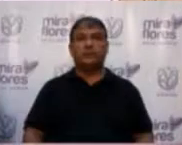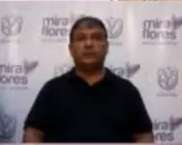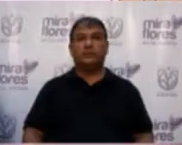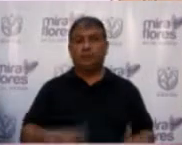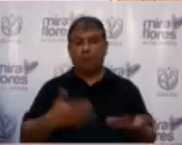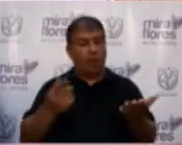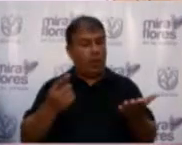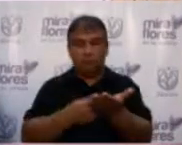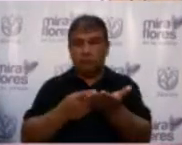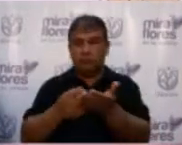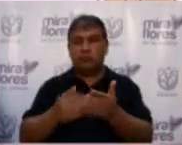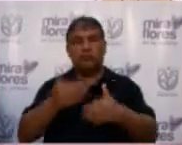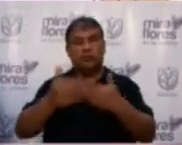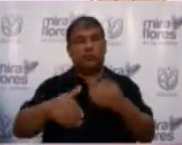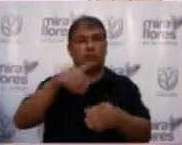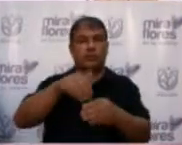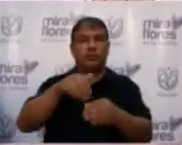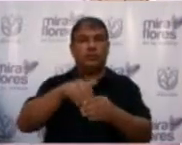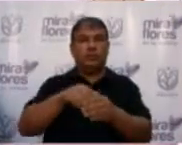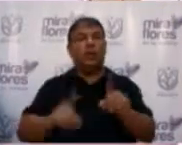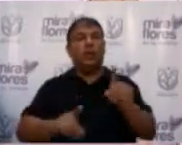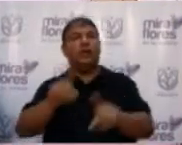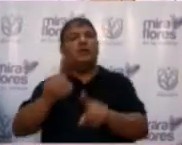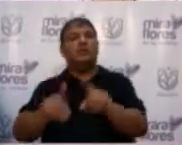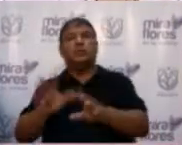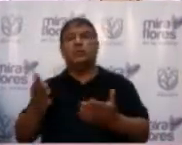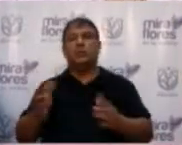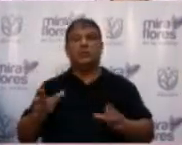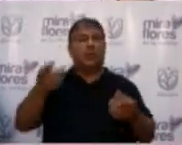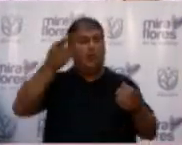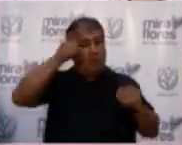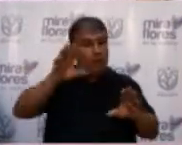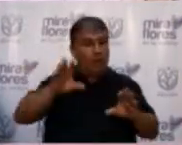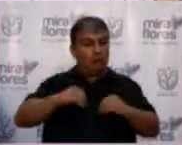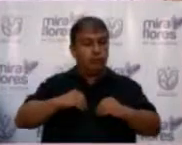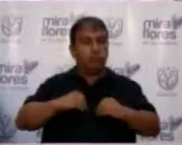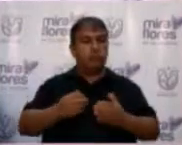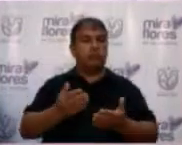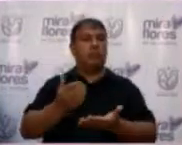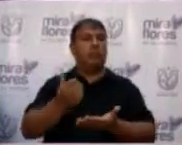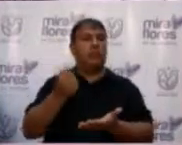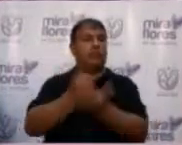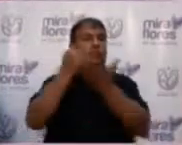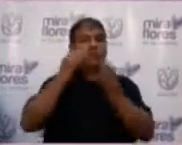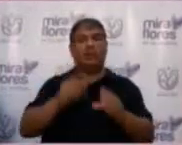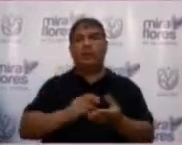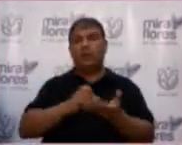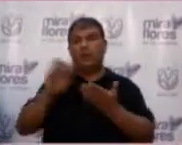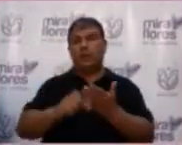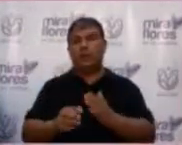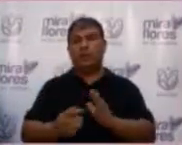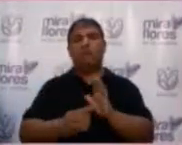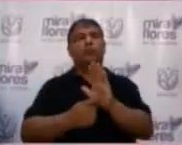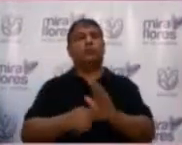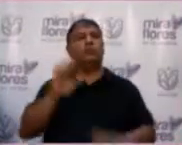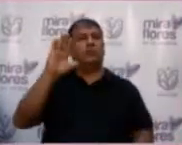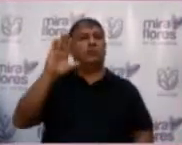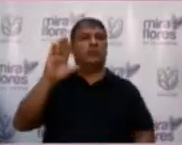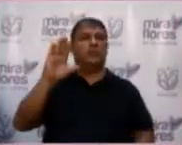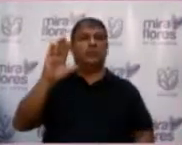No habiendo debate, procederemos a votar. Aquellos miembros del Consejo que estén a favor de aprobar este proyecto, si no se expresa en señal de